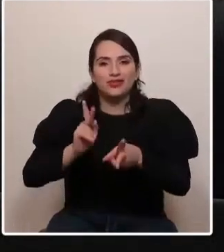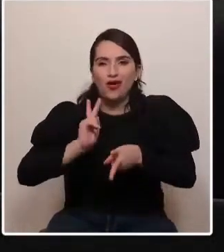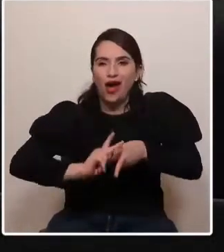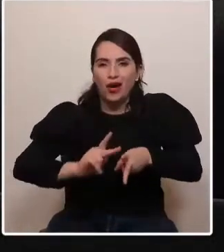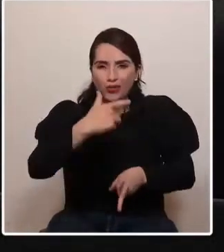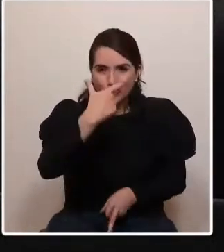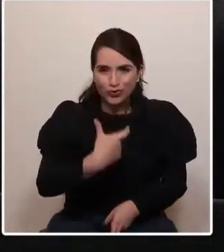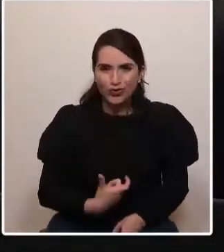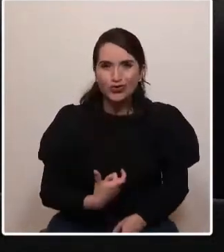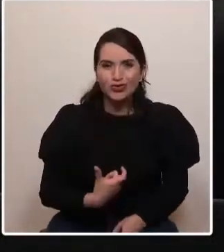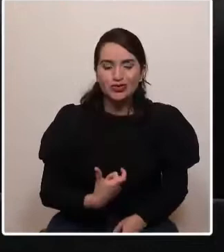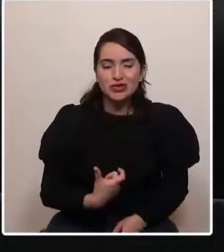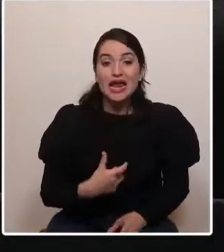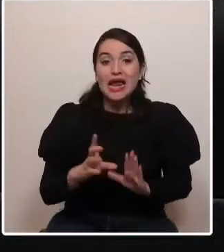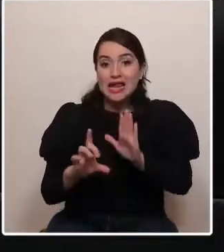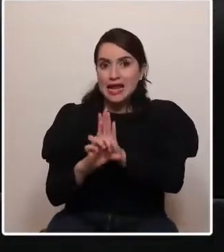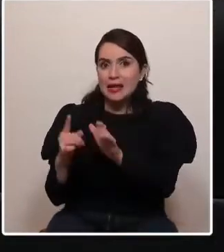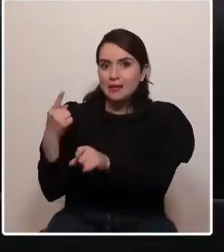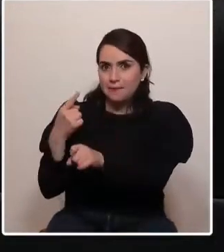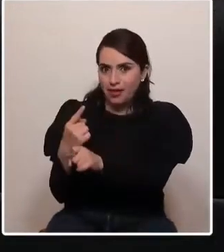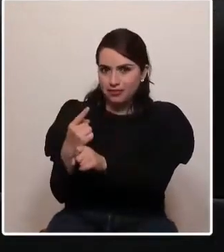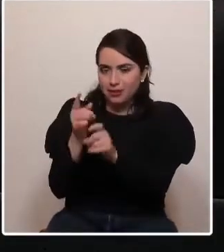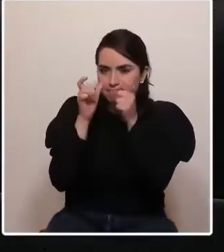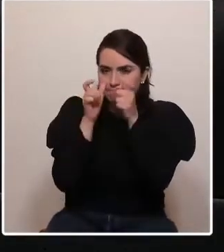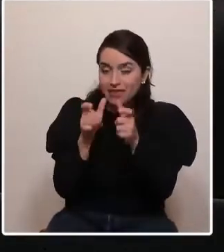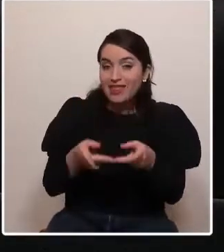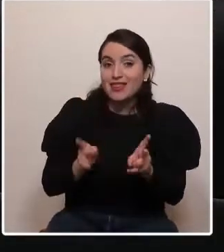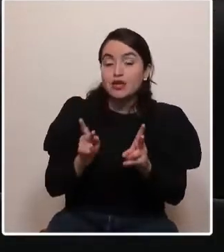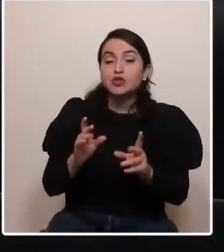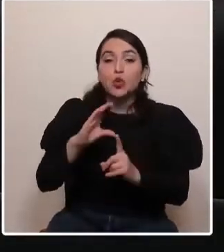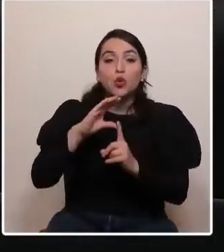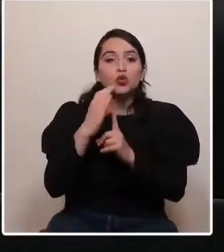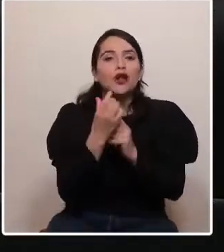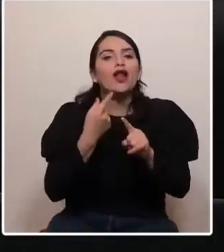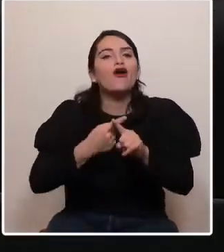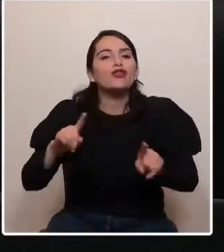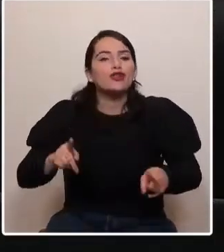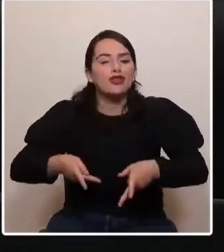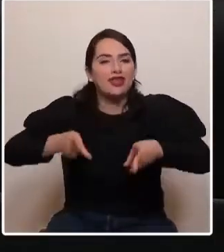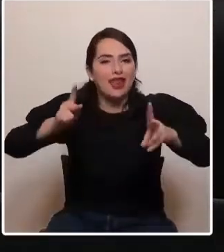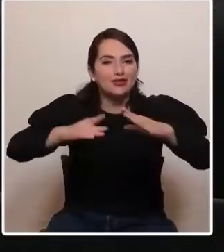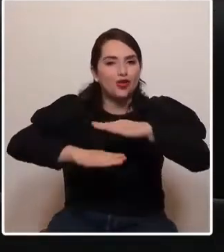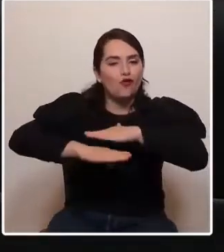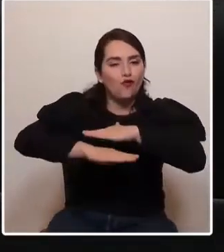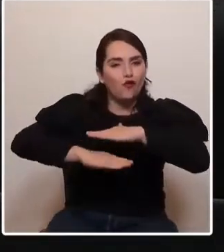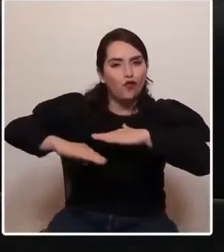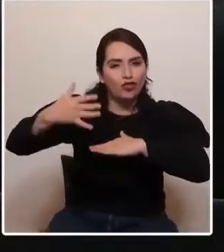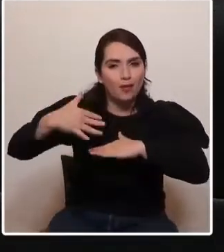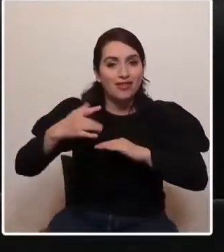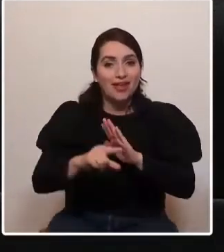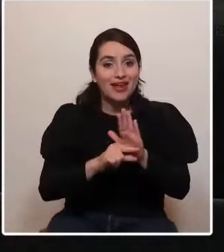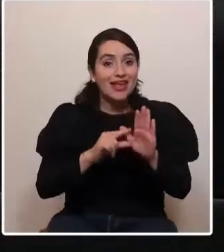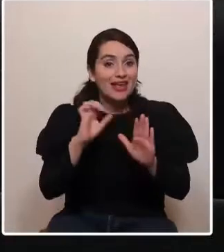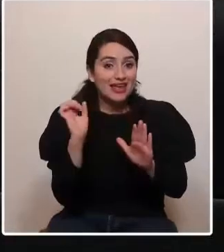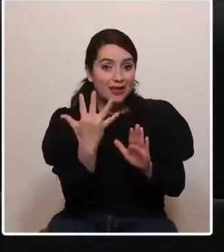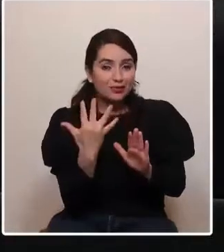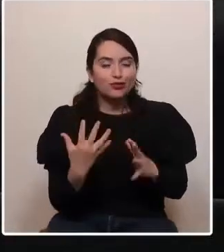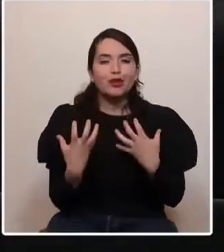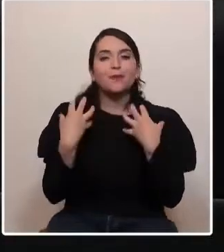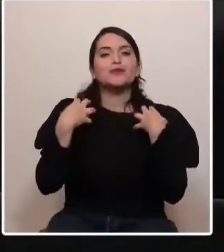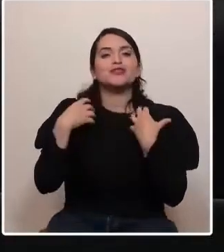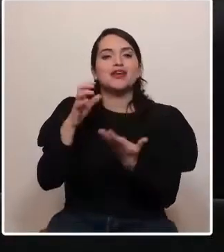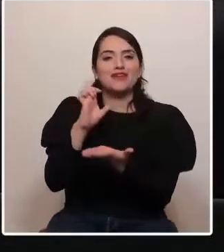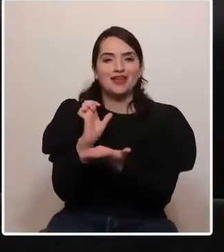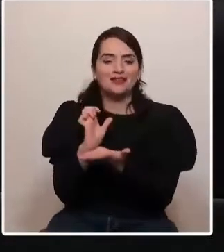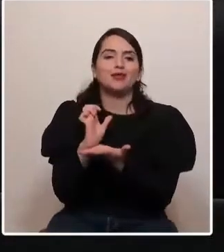establecidos por la ley y que buscan velar por el ejercicio de los derechos culturales y otros derechos fundamentales. El inciso quinto contempla un deber para el Estado de